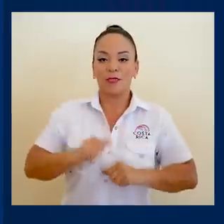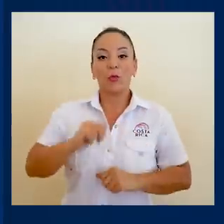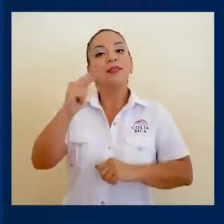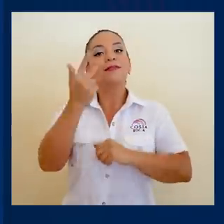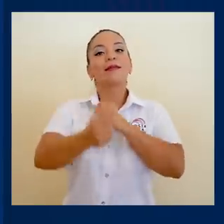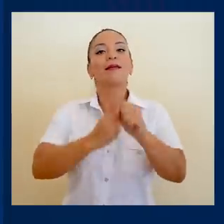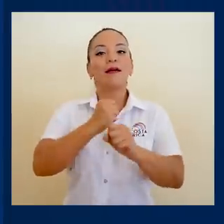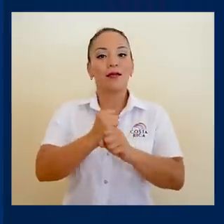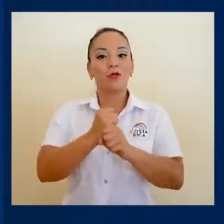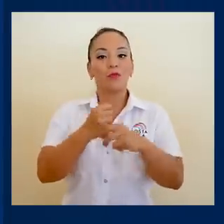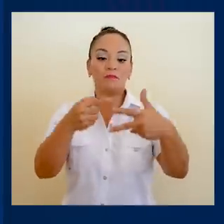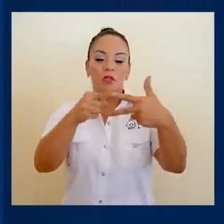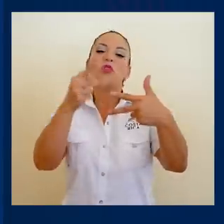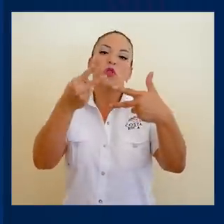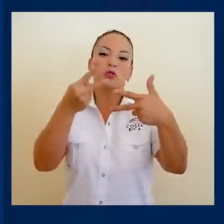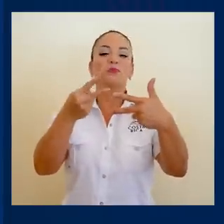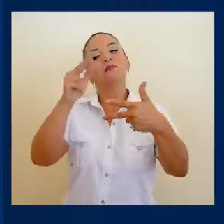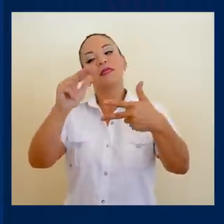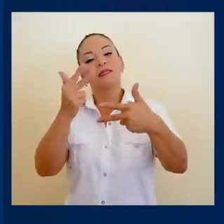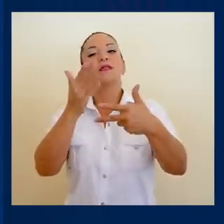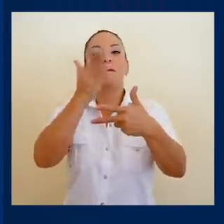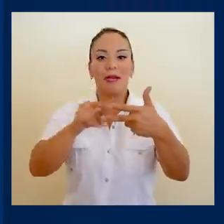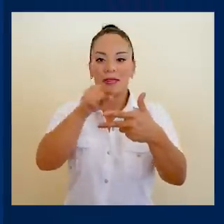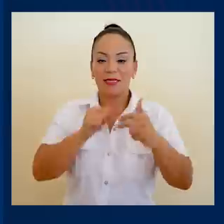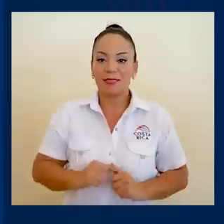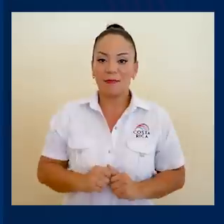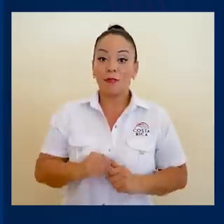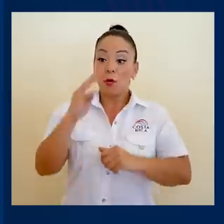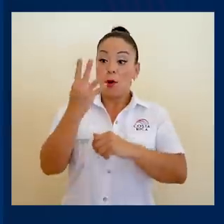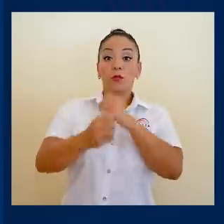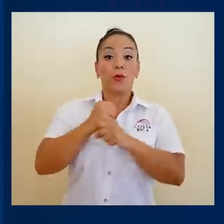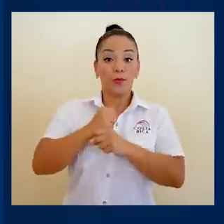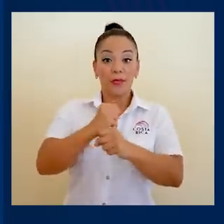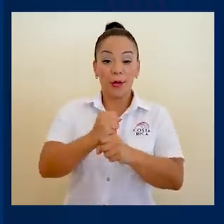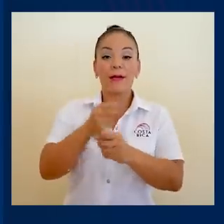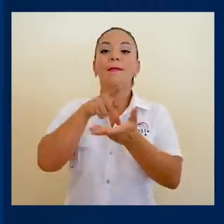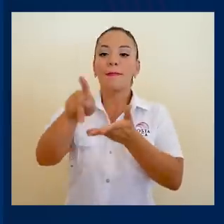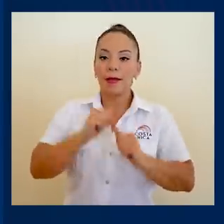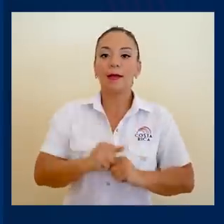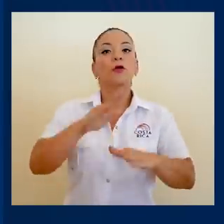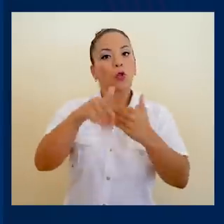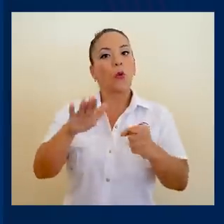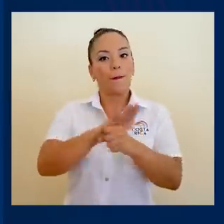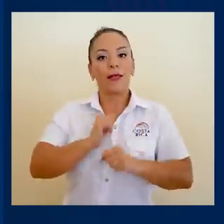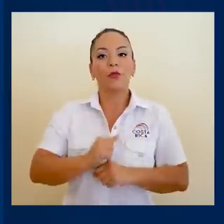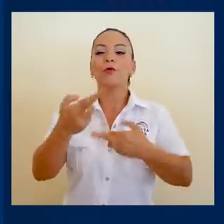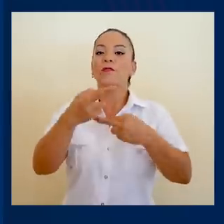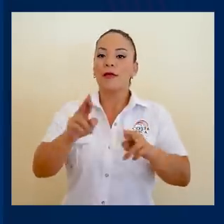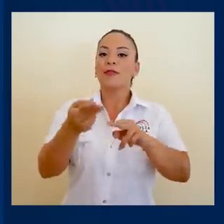año, dos terceras partes. A partir del cuarto año van a empezar a pagar el régimen de renta, que